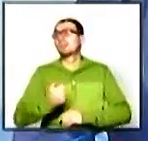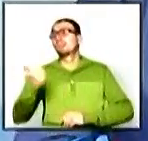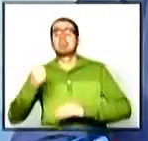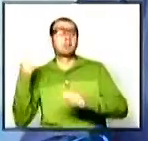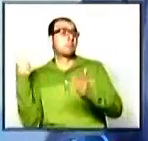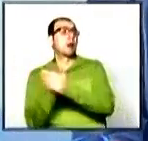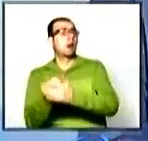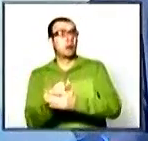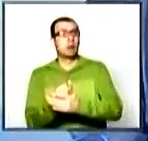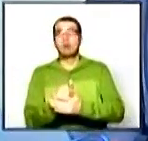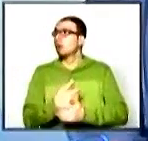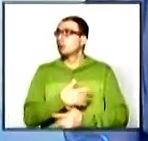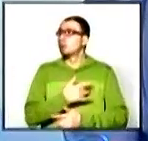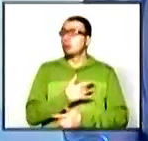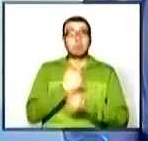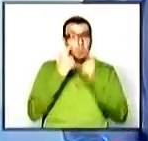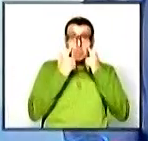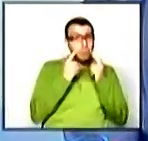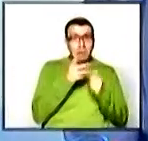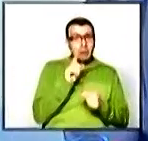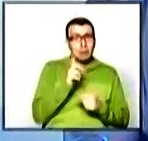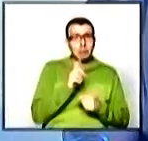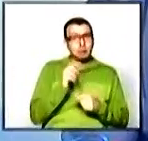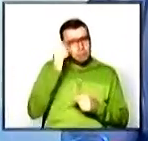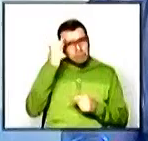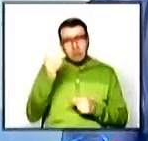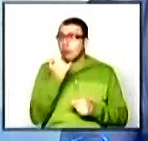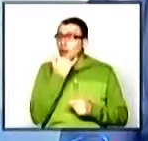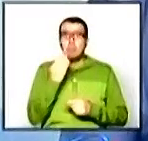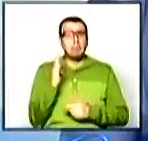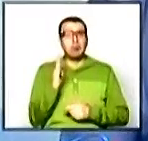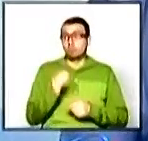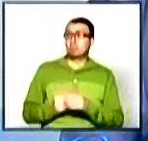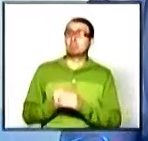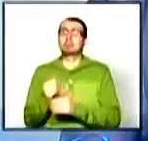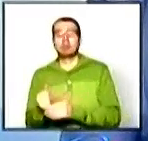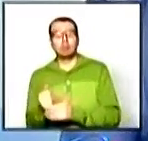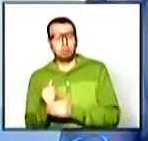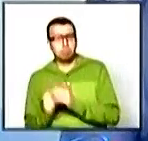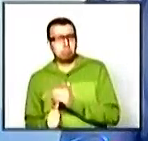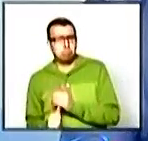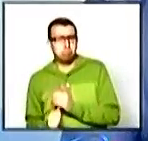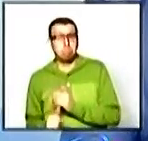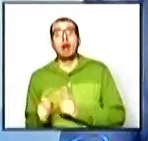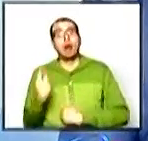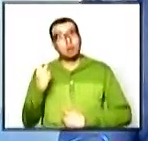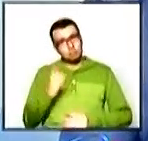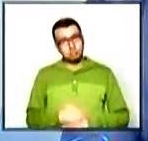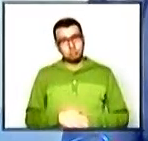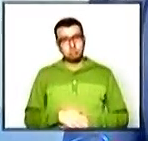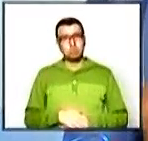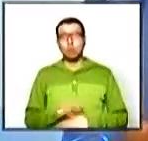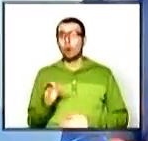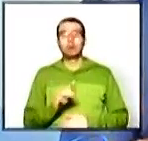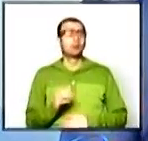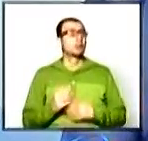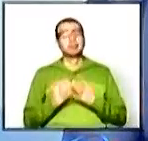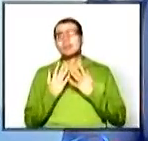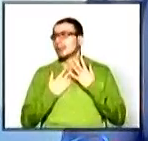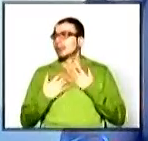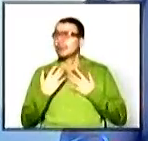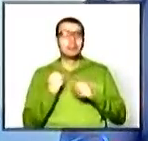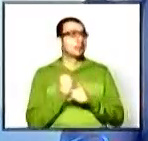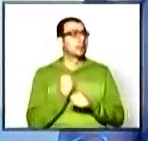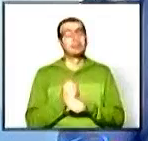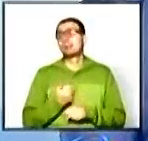mismo sienten ganas de ir al baño, orinar o dar del cuerpo. O están bajo procesos de estrés y ansiedad, una entrevista, un trabajo, una prueba, lo que